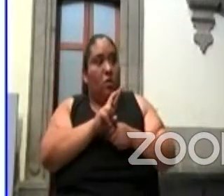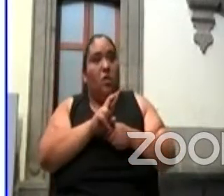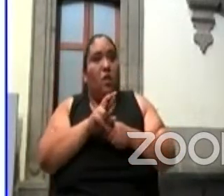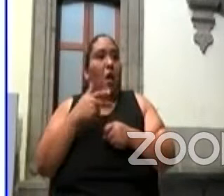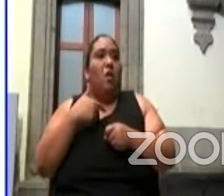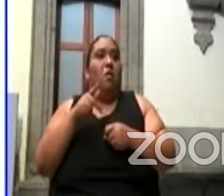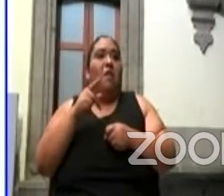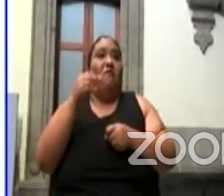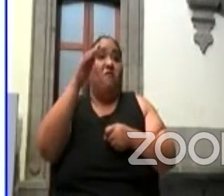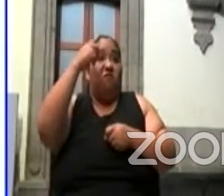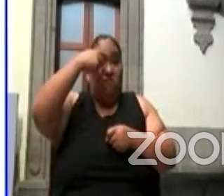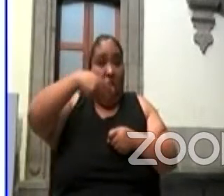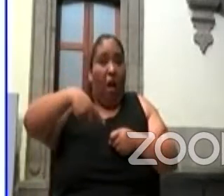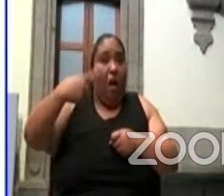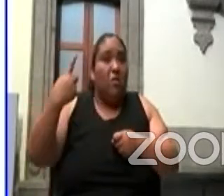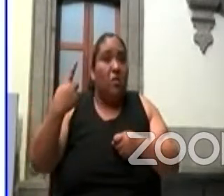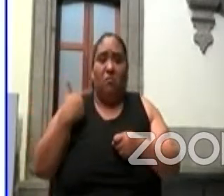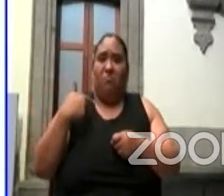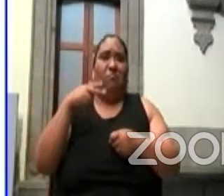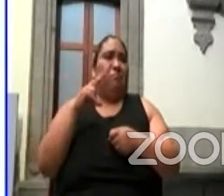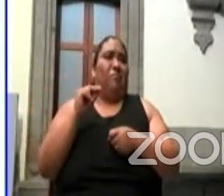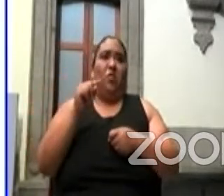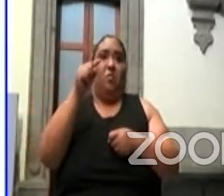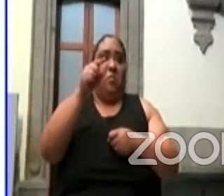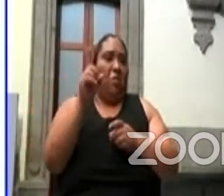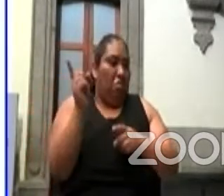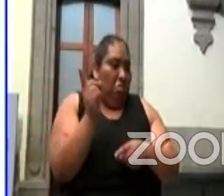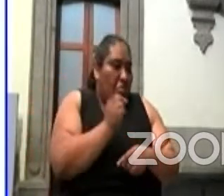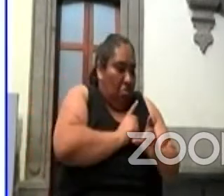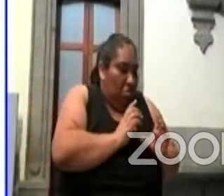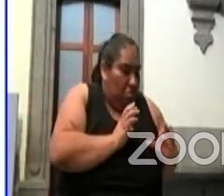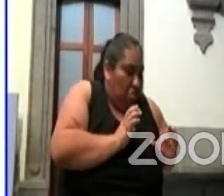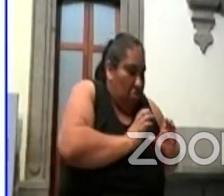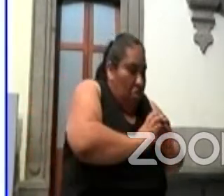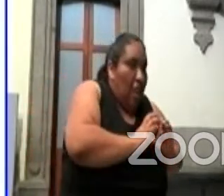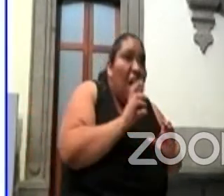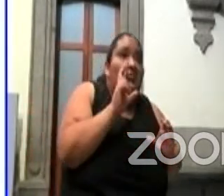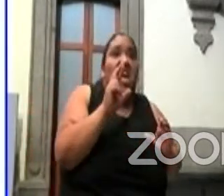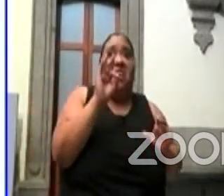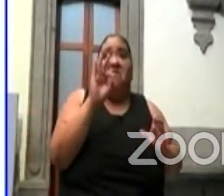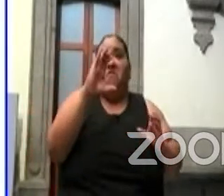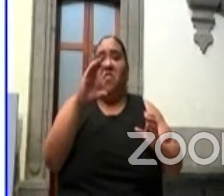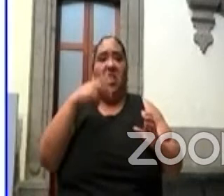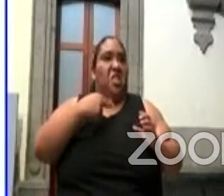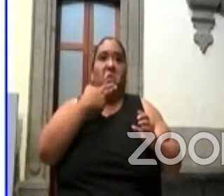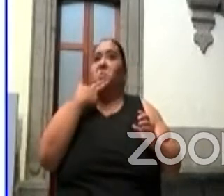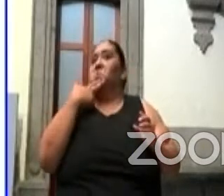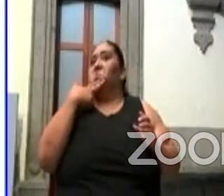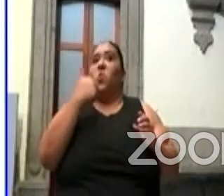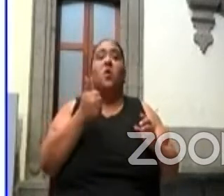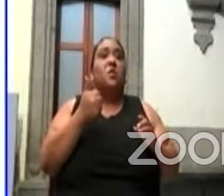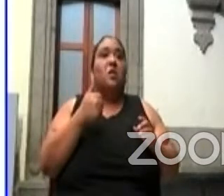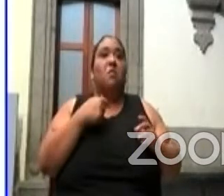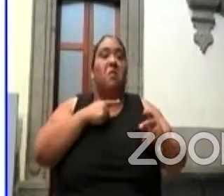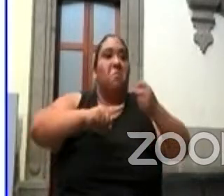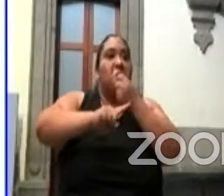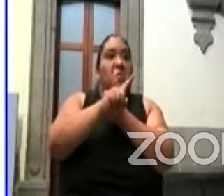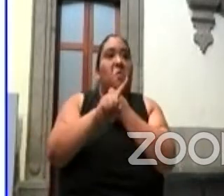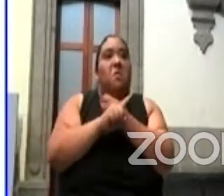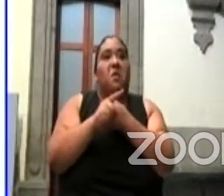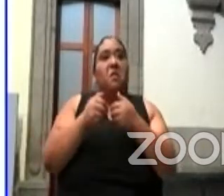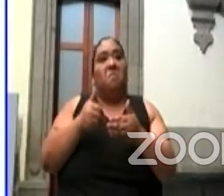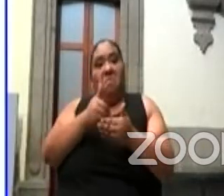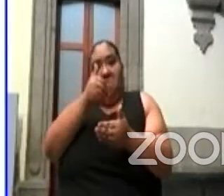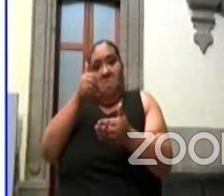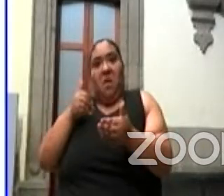un instituto muy aislado, con un RFC que no funcionaba, por problemas que había tenido. Así